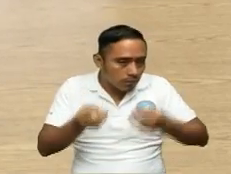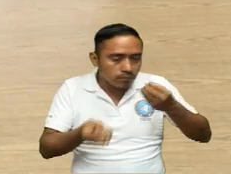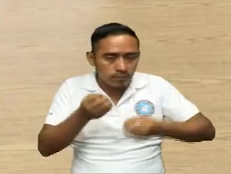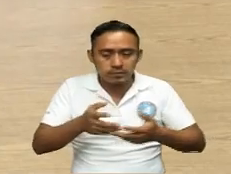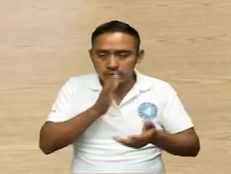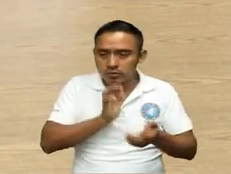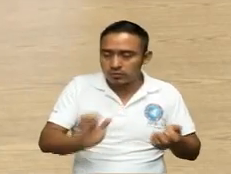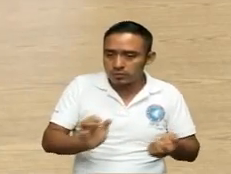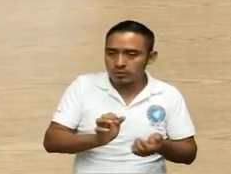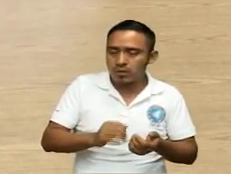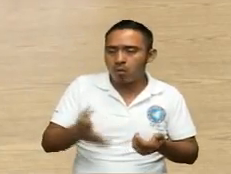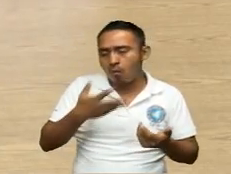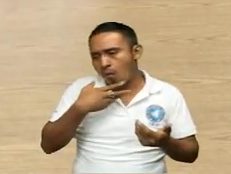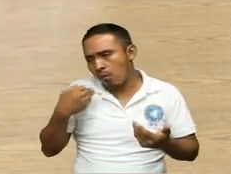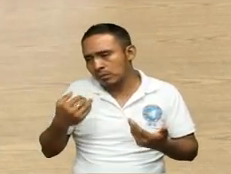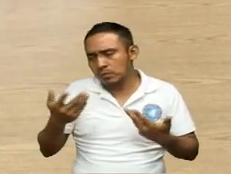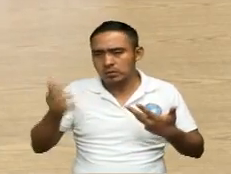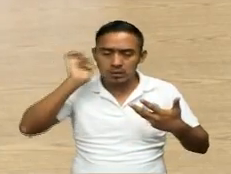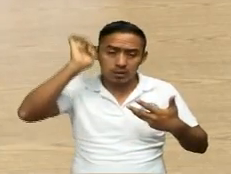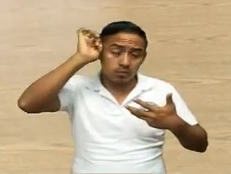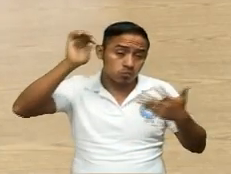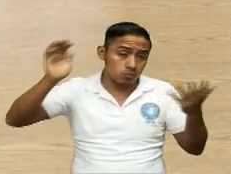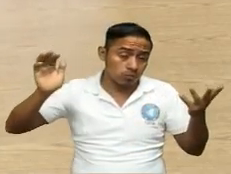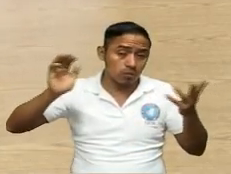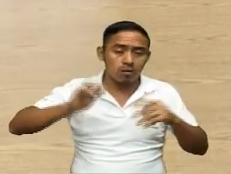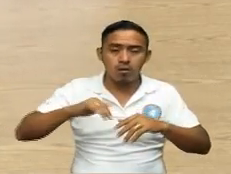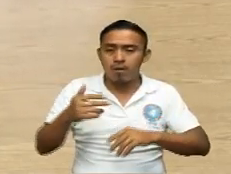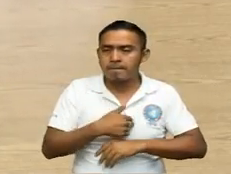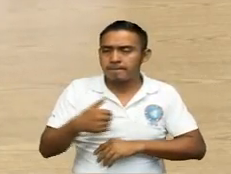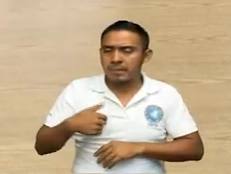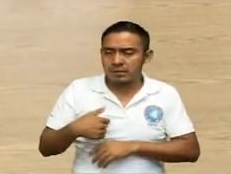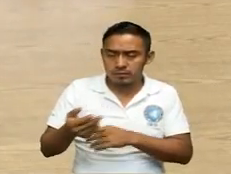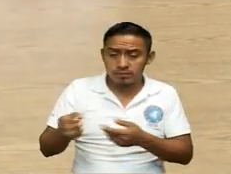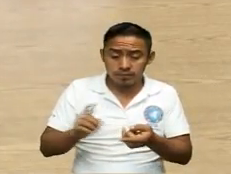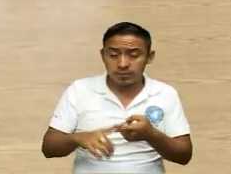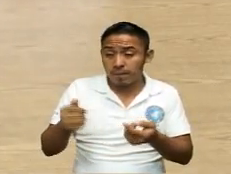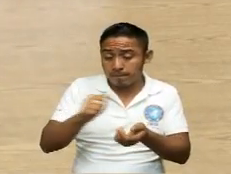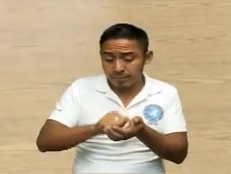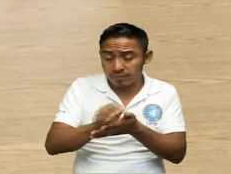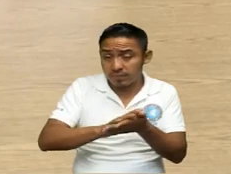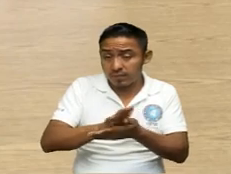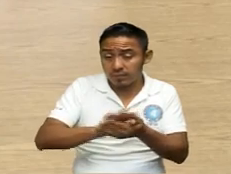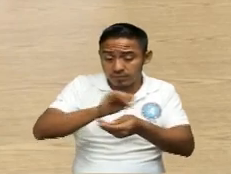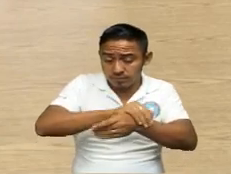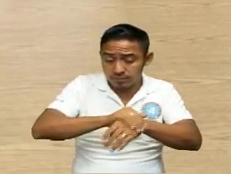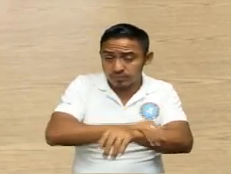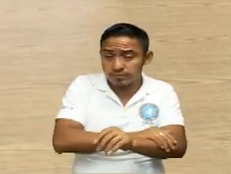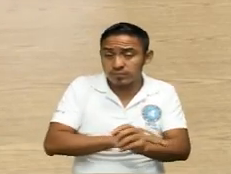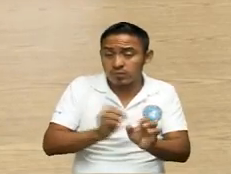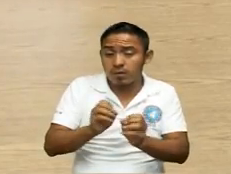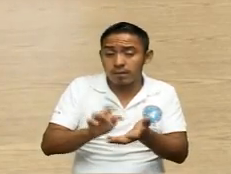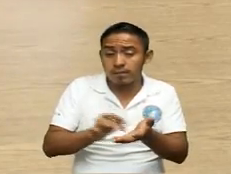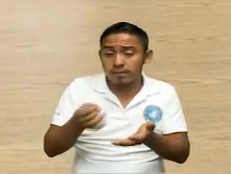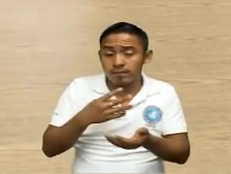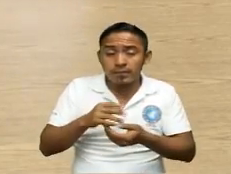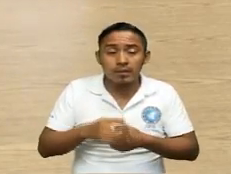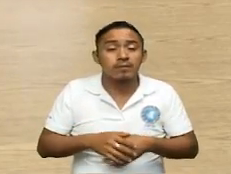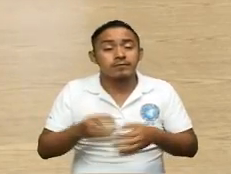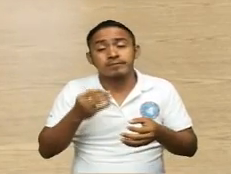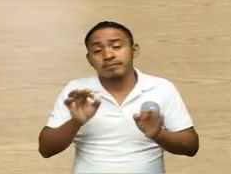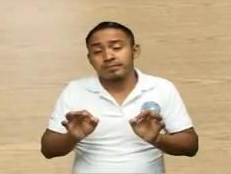niño, si es un joven, si es un adulto mayor. ¿Cómo es el tratamiento? ¿Es a base de pomada? Entonces, las pautas terapéuticas van